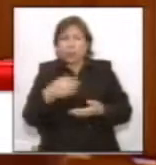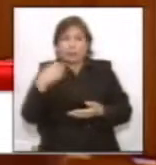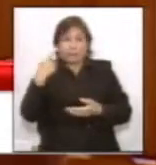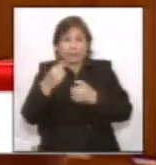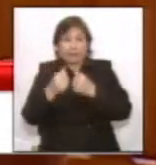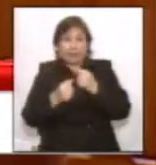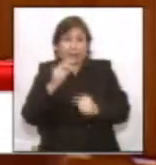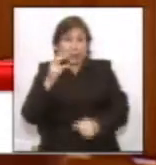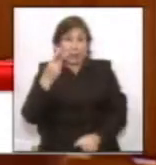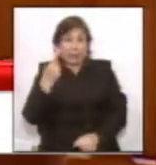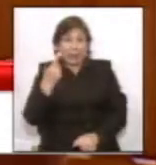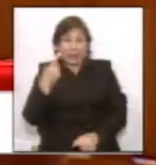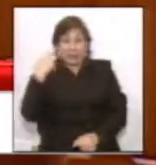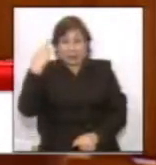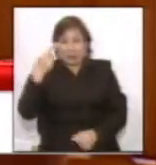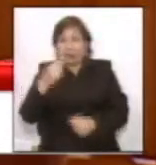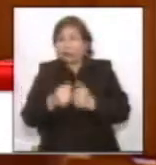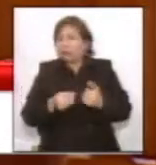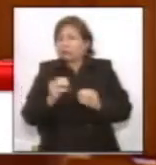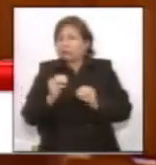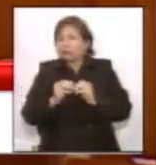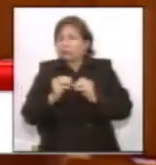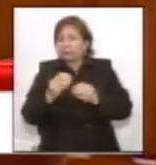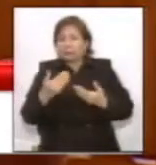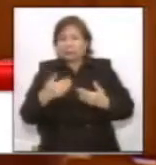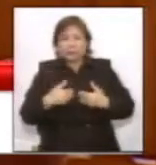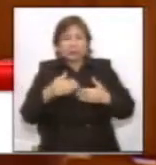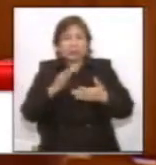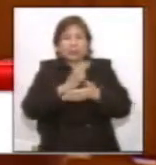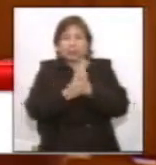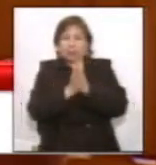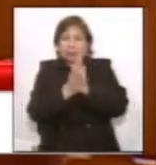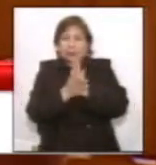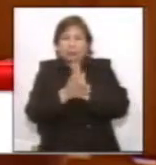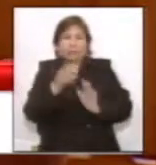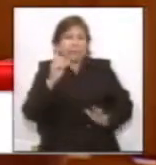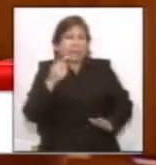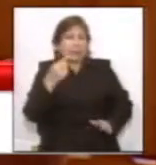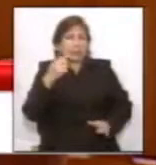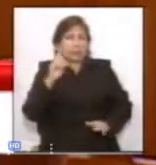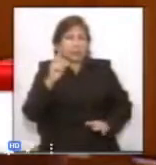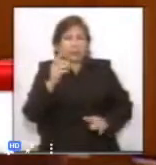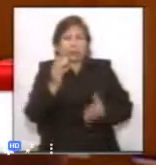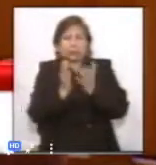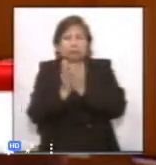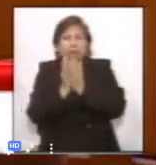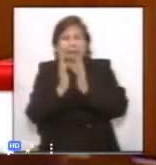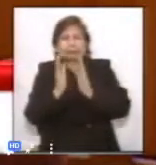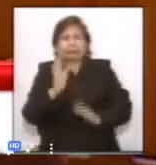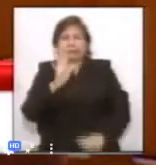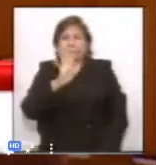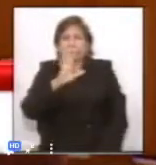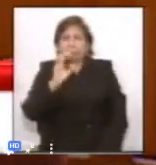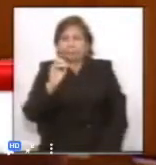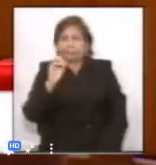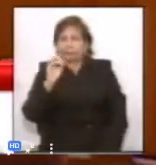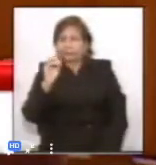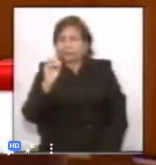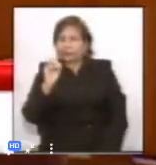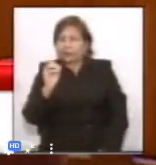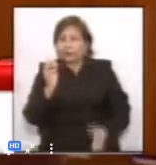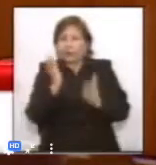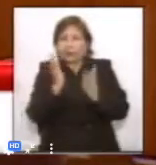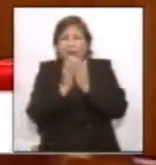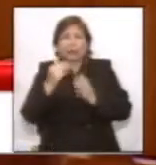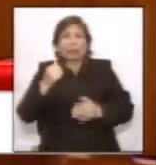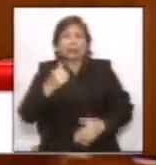fiscal 2021 para proveer Internet gratuito a más de 500.000 de estudiantes y más de 50.000 docentes de las